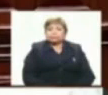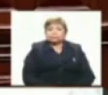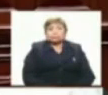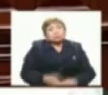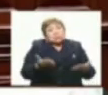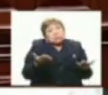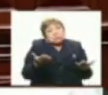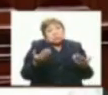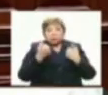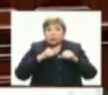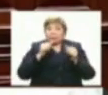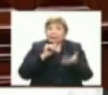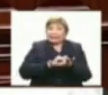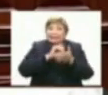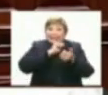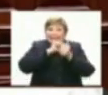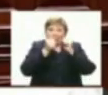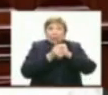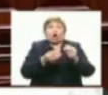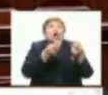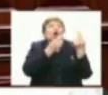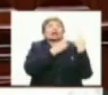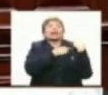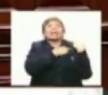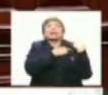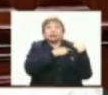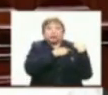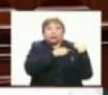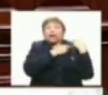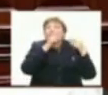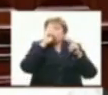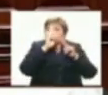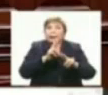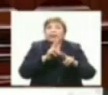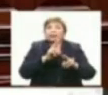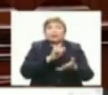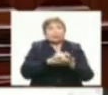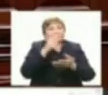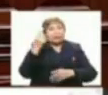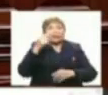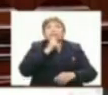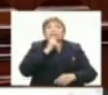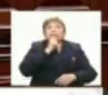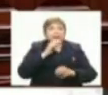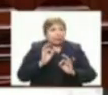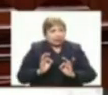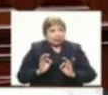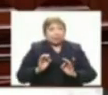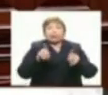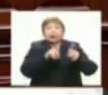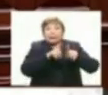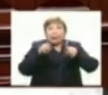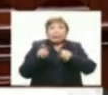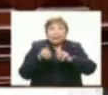Si es posible realizar estos cambios con responsabilidad, respetando la propiedad privada, pero